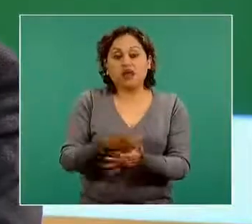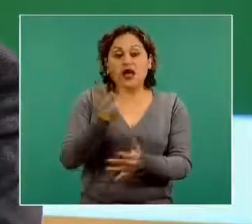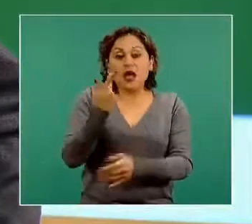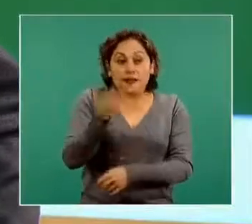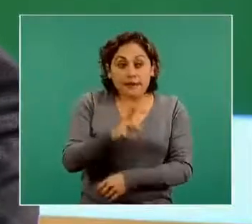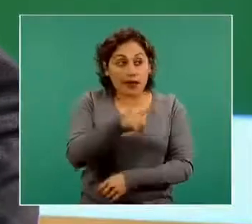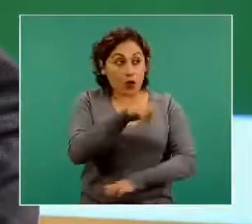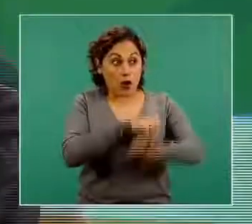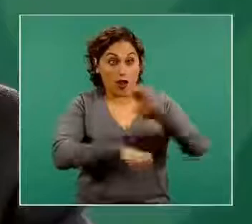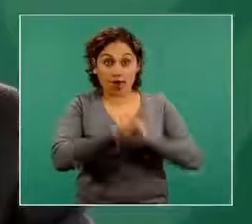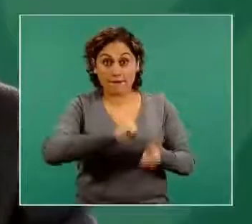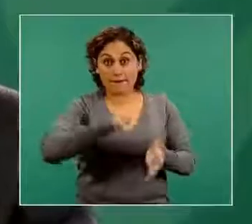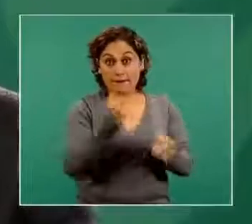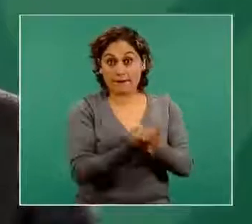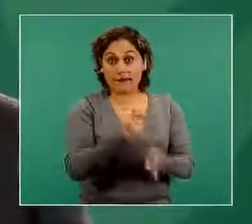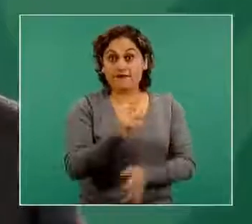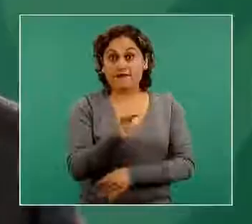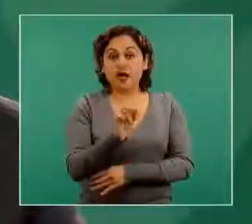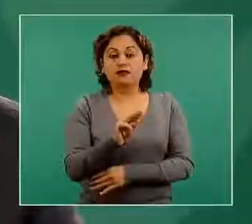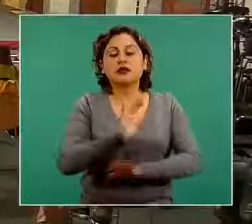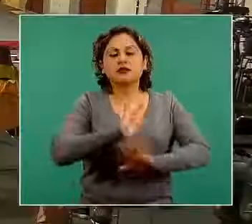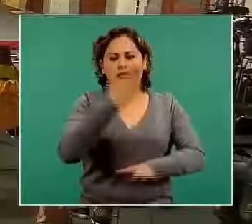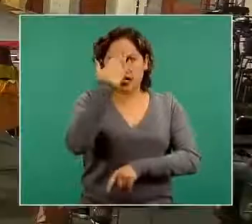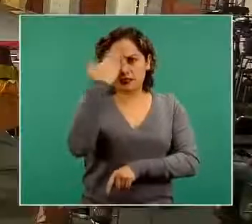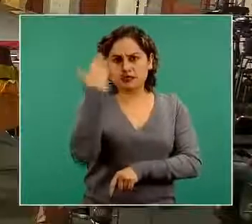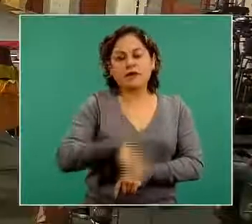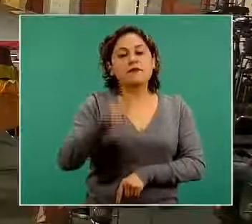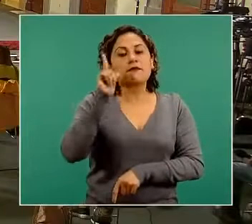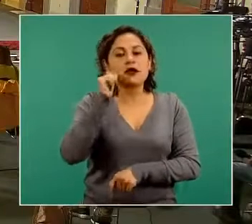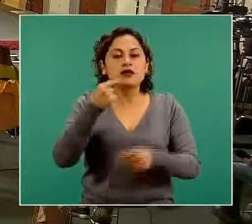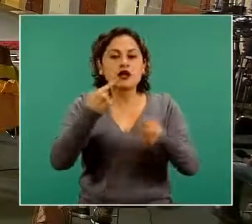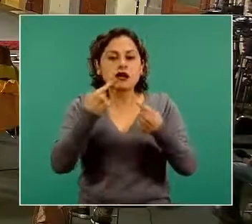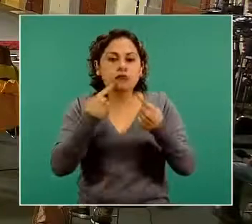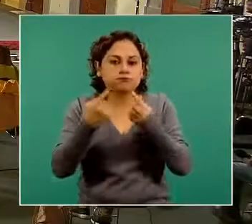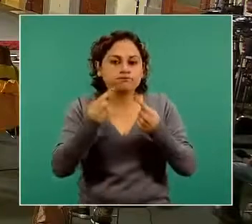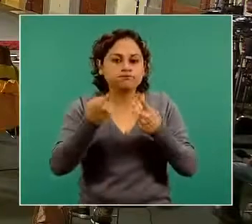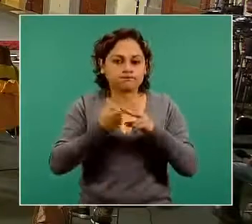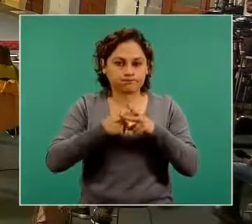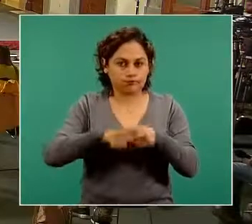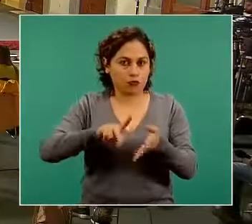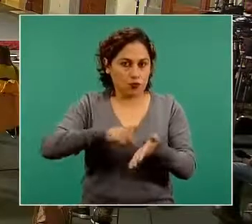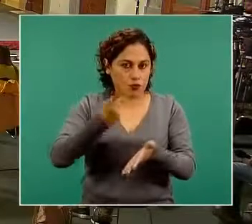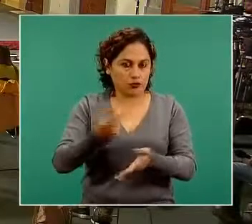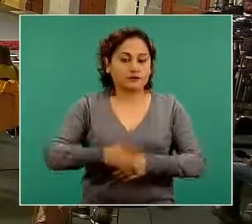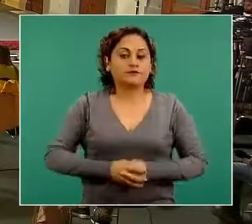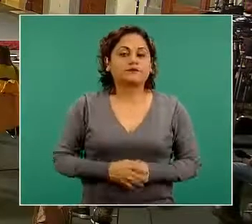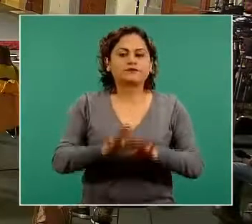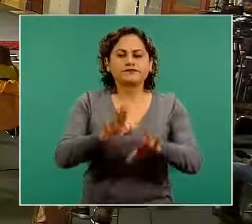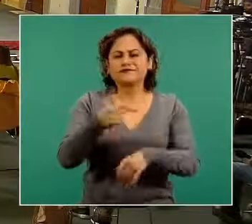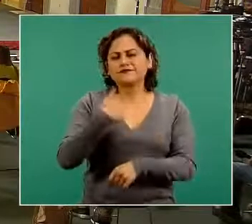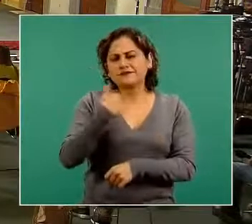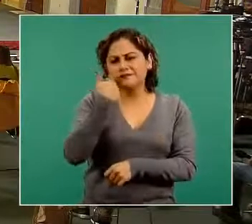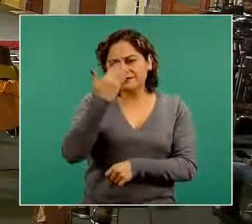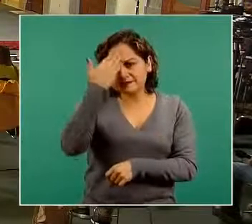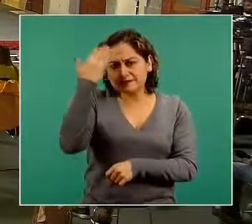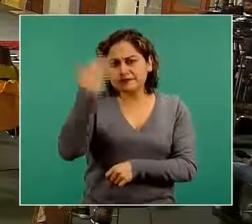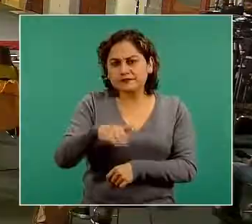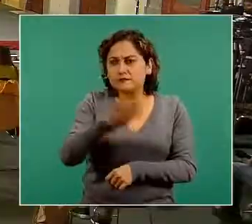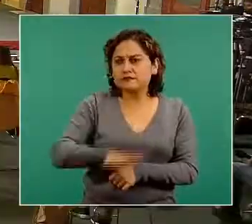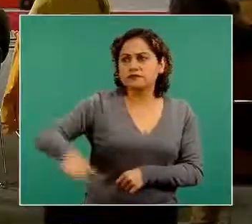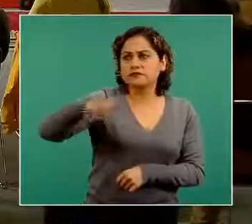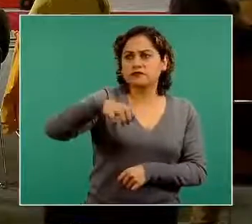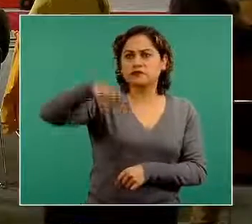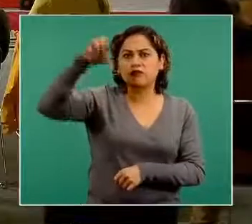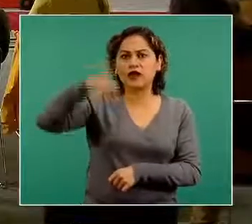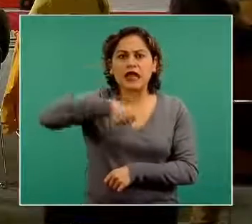Entonces, esos son los escenarios hasta el momento. ¿Y cuántos días estaría retrasando la vacunación para los adultos mayores, que ya estaban, creo que eran de los sectores más esperanzados en